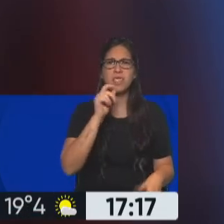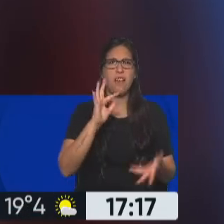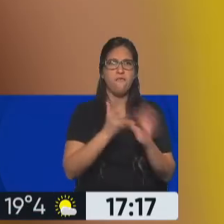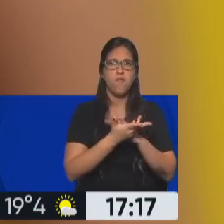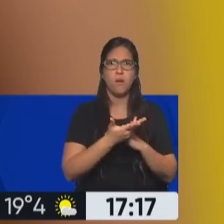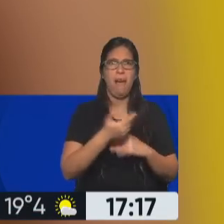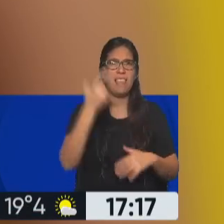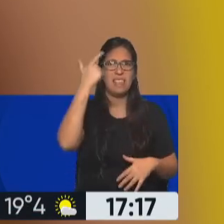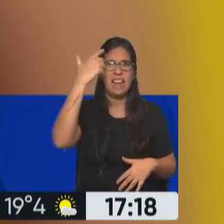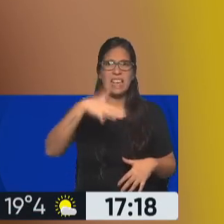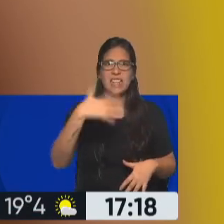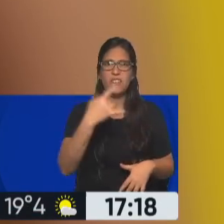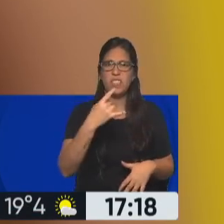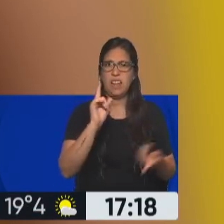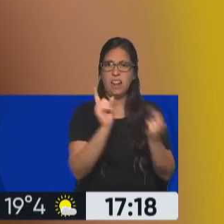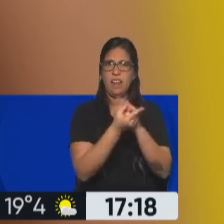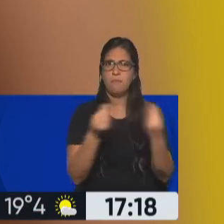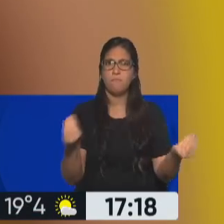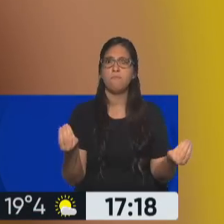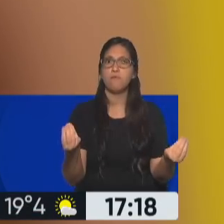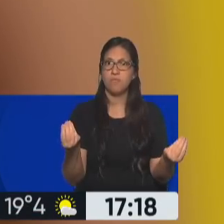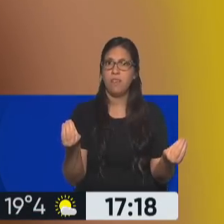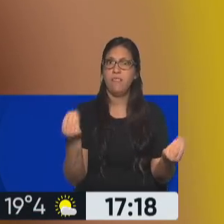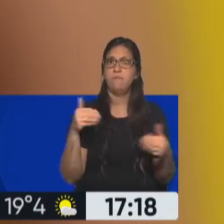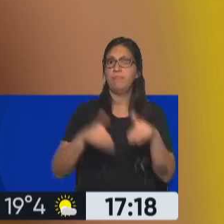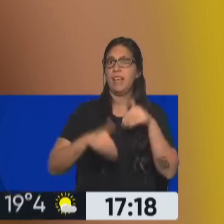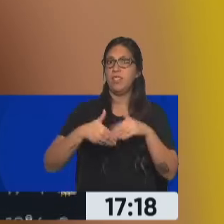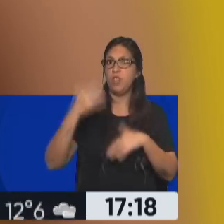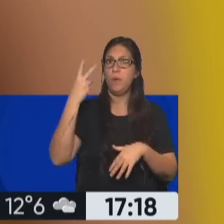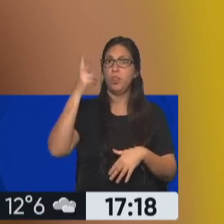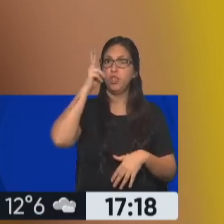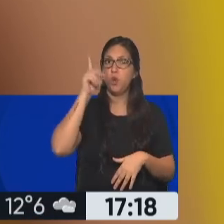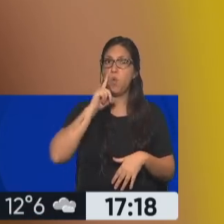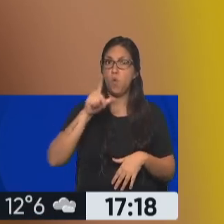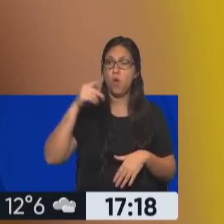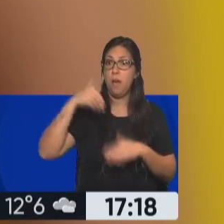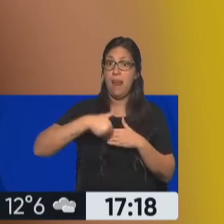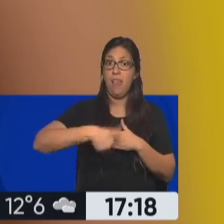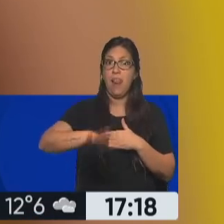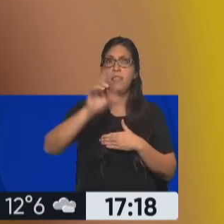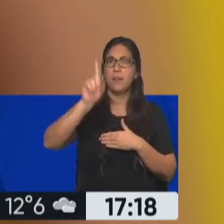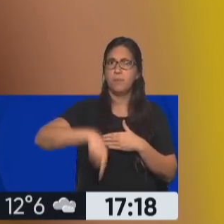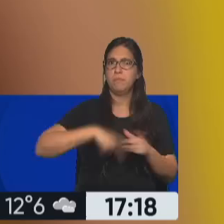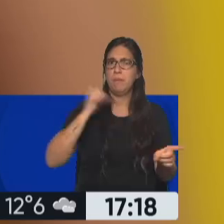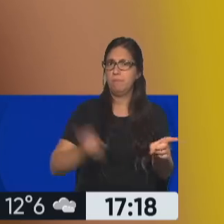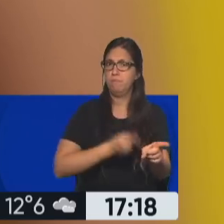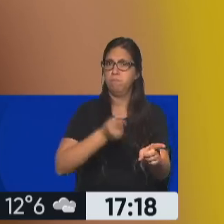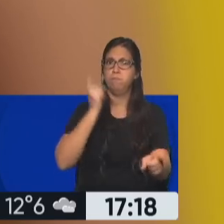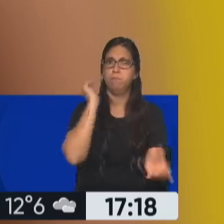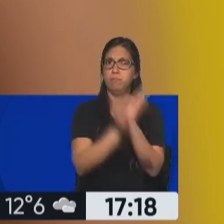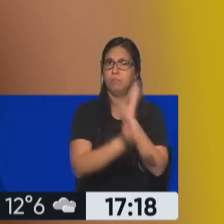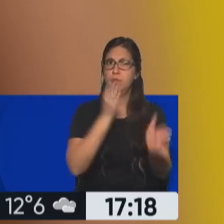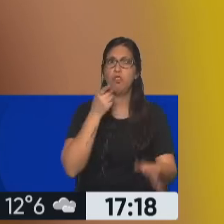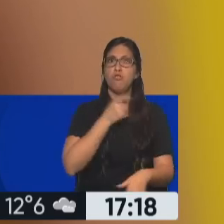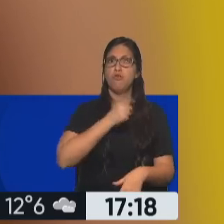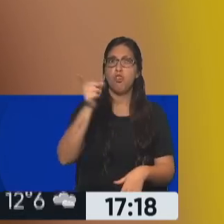inteligencia artificial? Como es conocido, desde la jornada electoral del pasado 28 de julio, en Venezuela se incrementó la persecución y la represión contra todo aquel